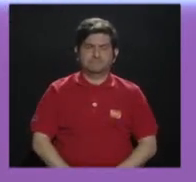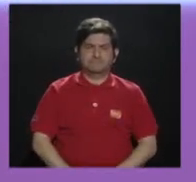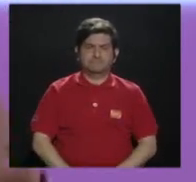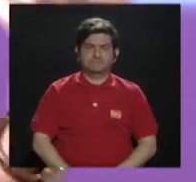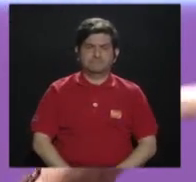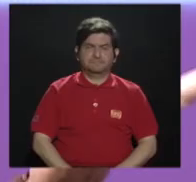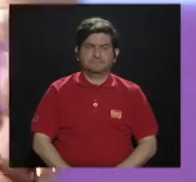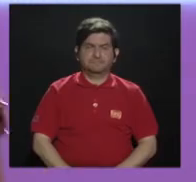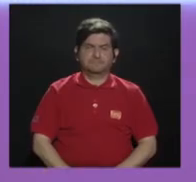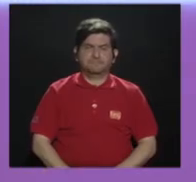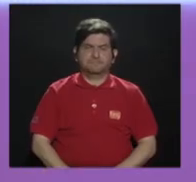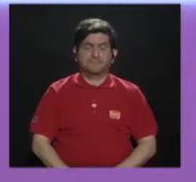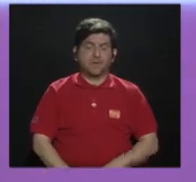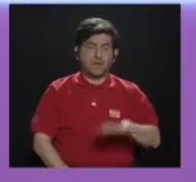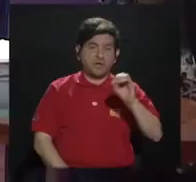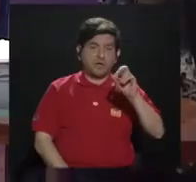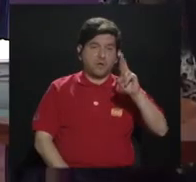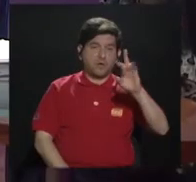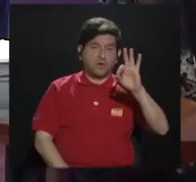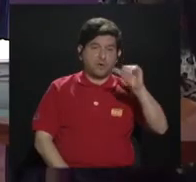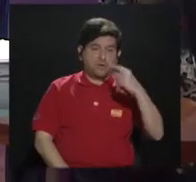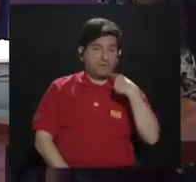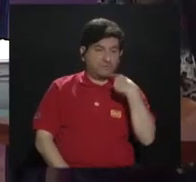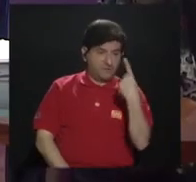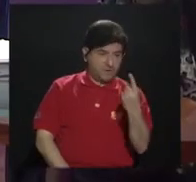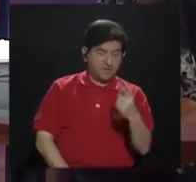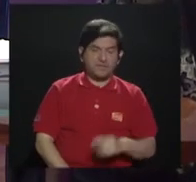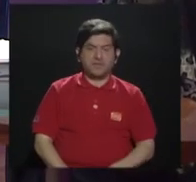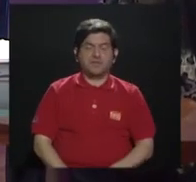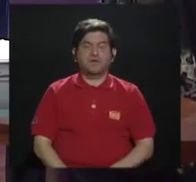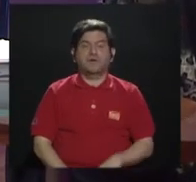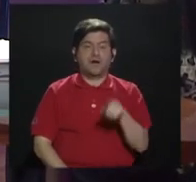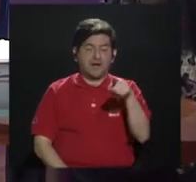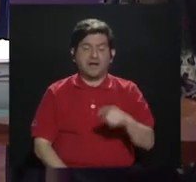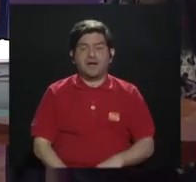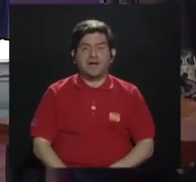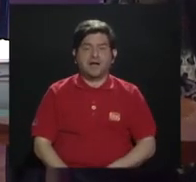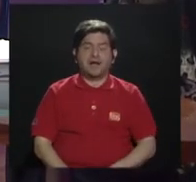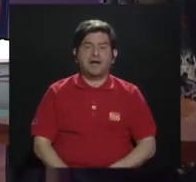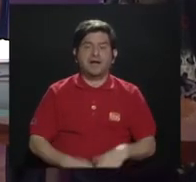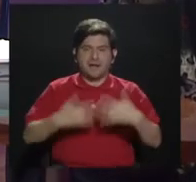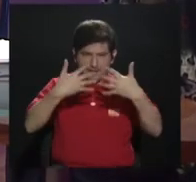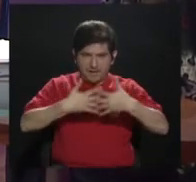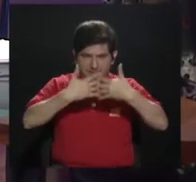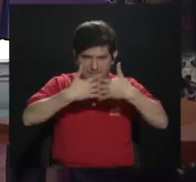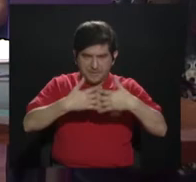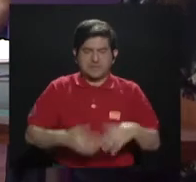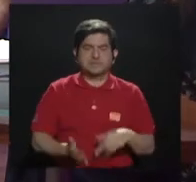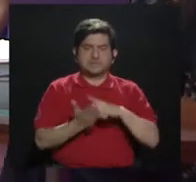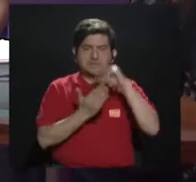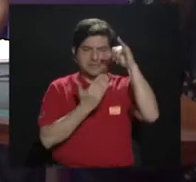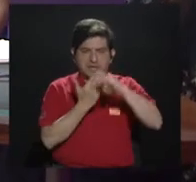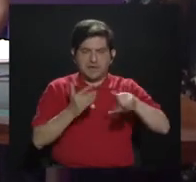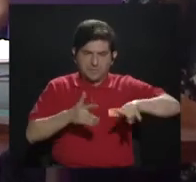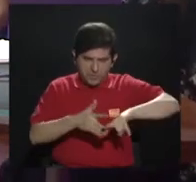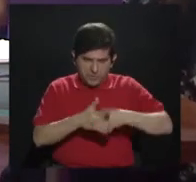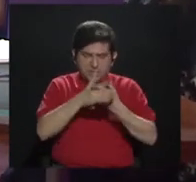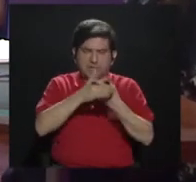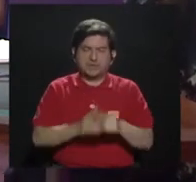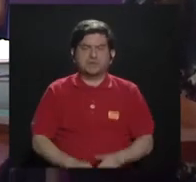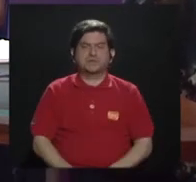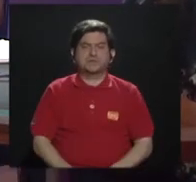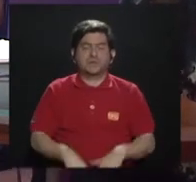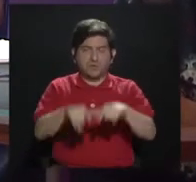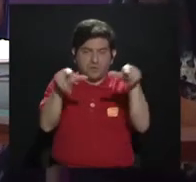en ese sentido, Orfa mencionó también la planta, porque cuando iniciamos el proyecto, en el procesamiento, la planta